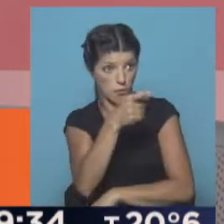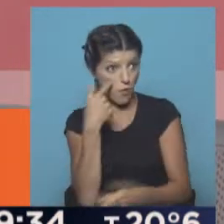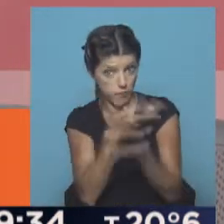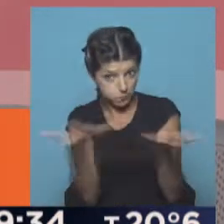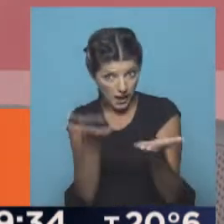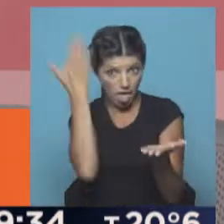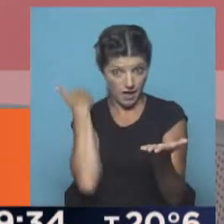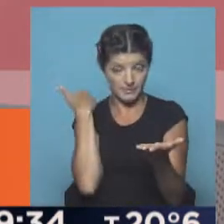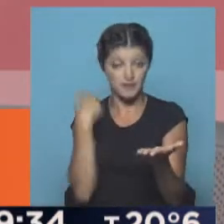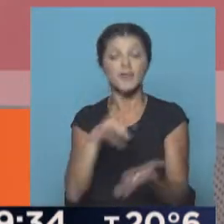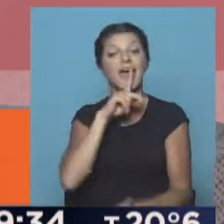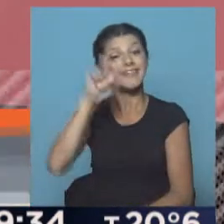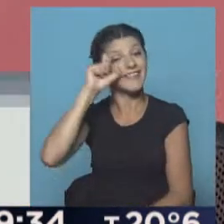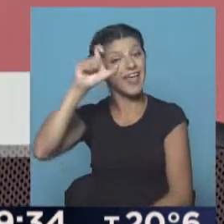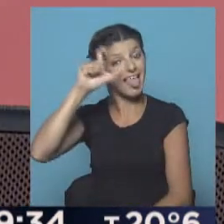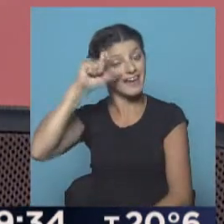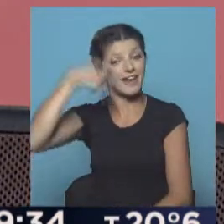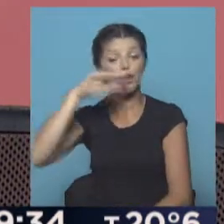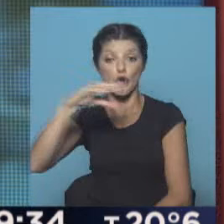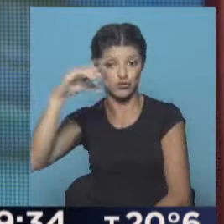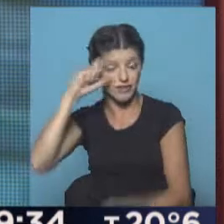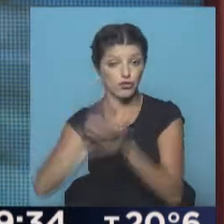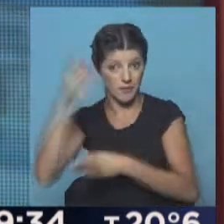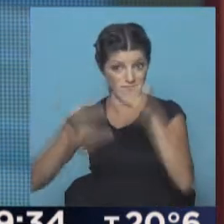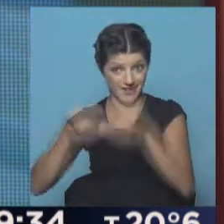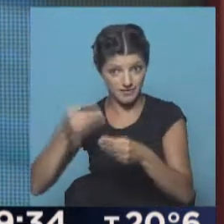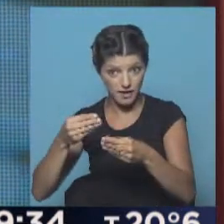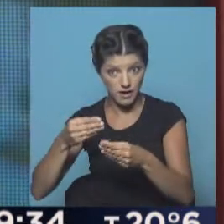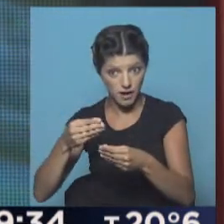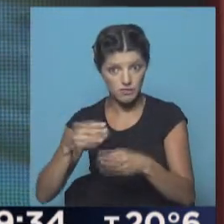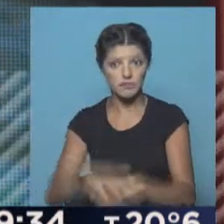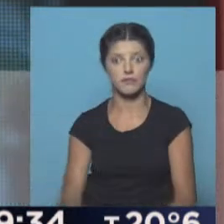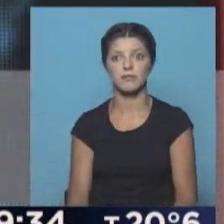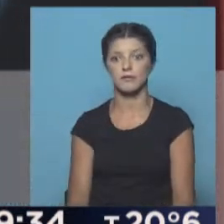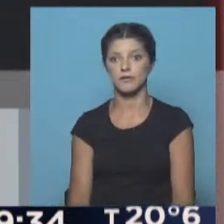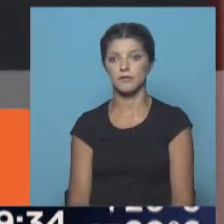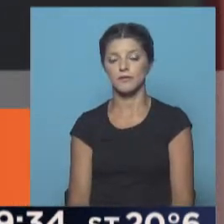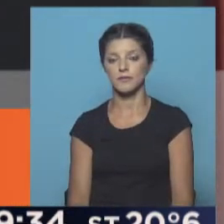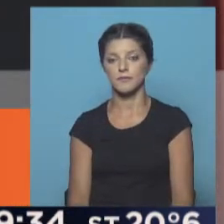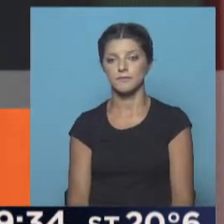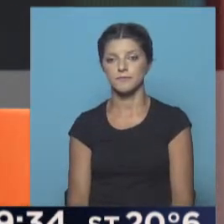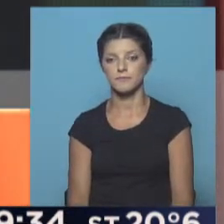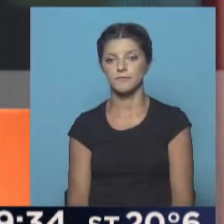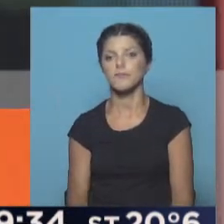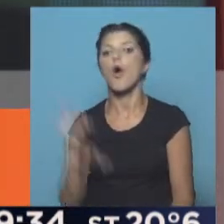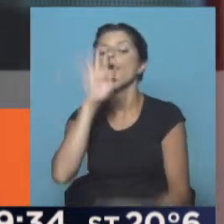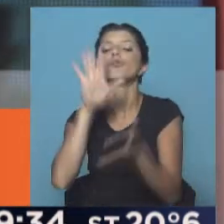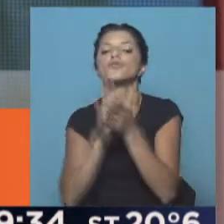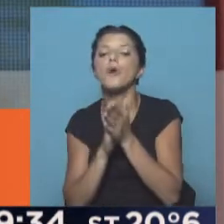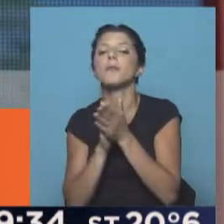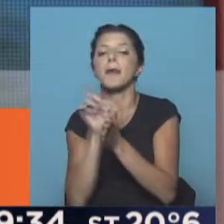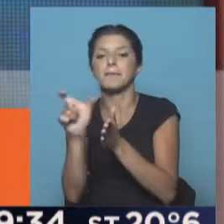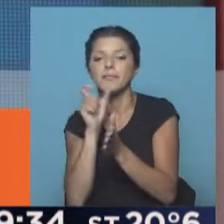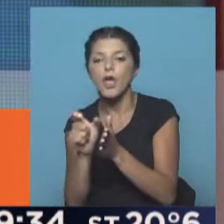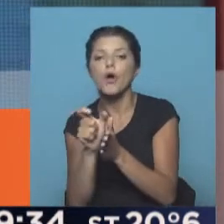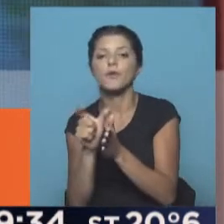en Telenoche de La Rosadita, o el que se ve en el video de López entrando a los bolsos con ayuda de